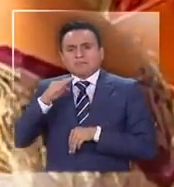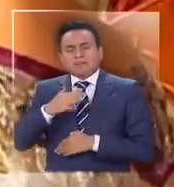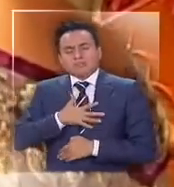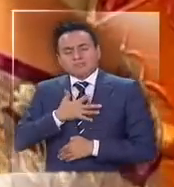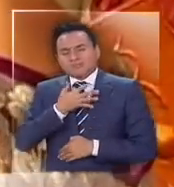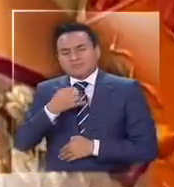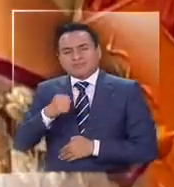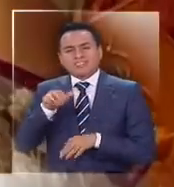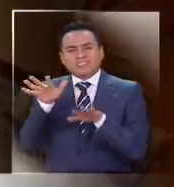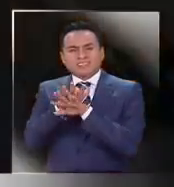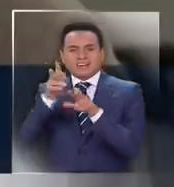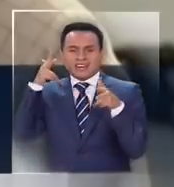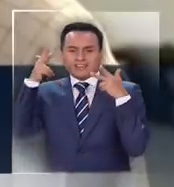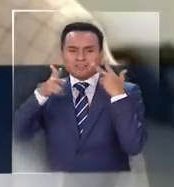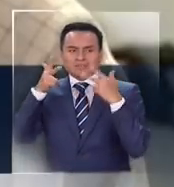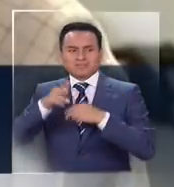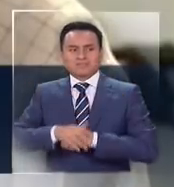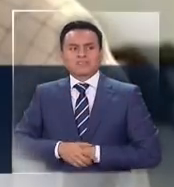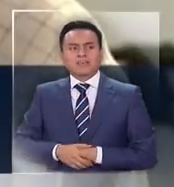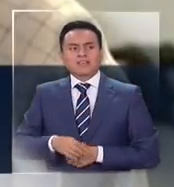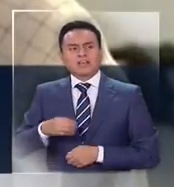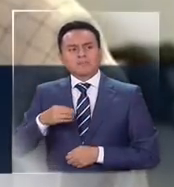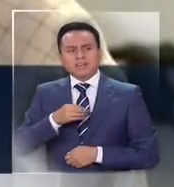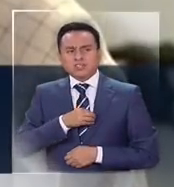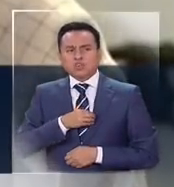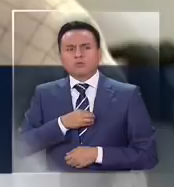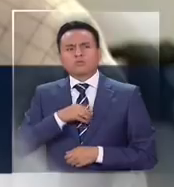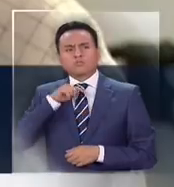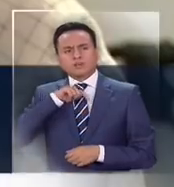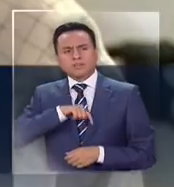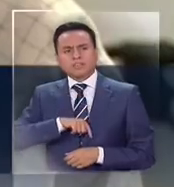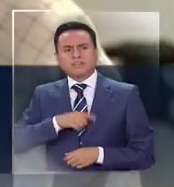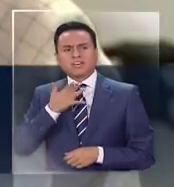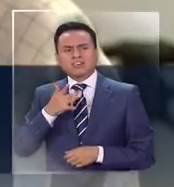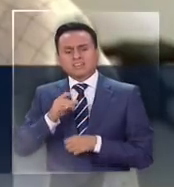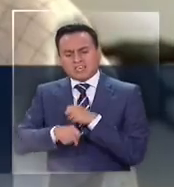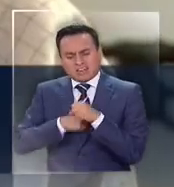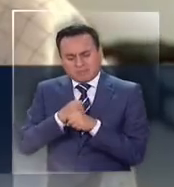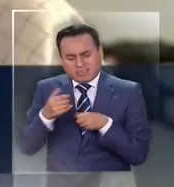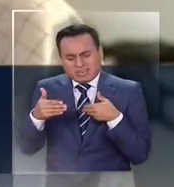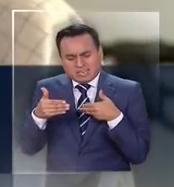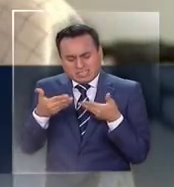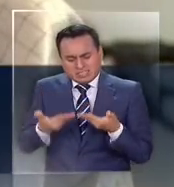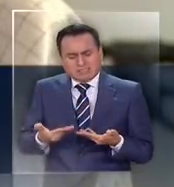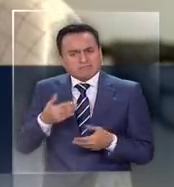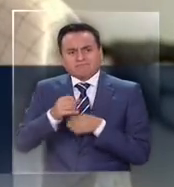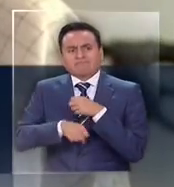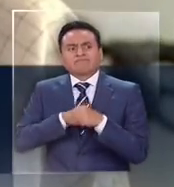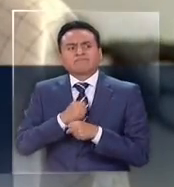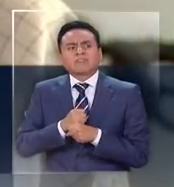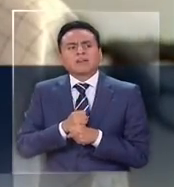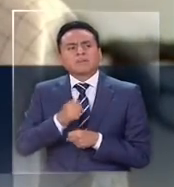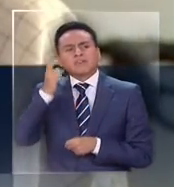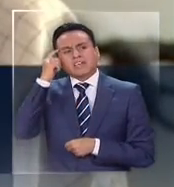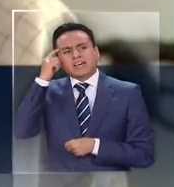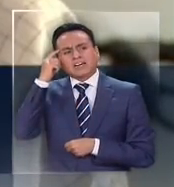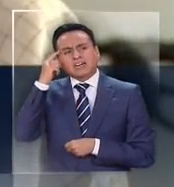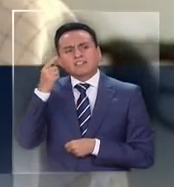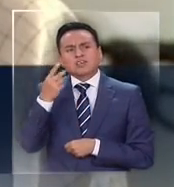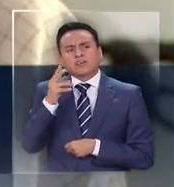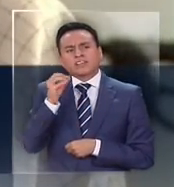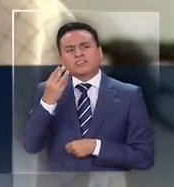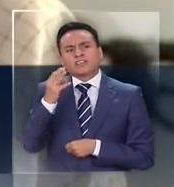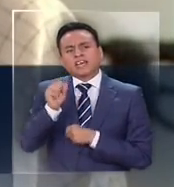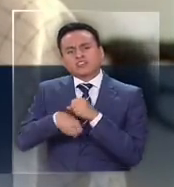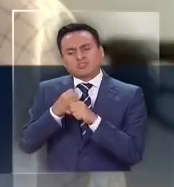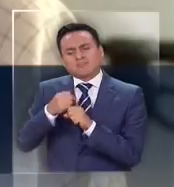pasión, el teatro. I greatly regret having reached that age. I would prefer to